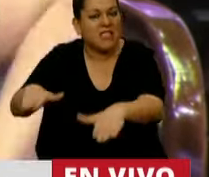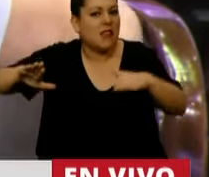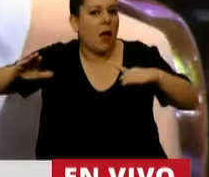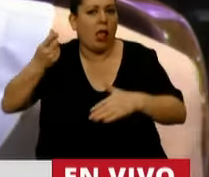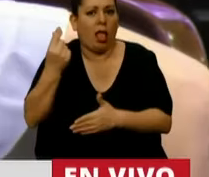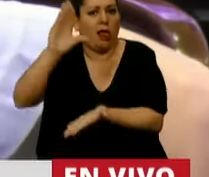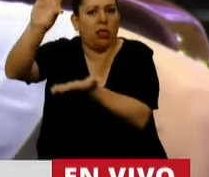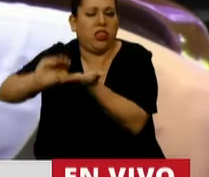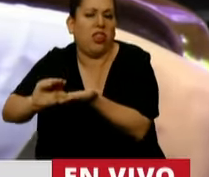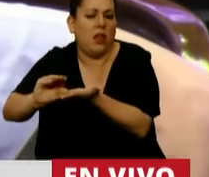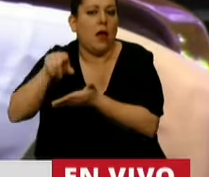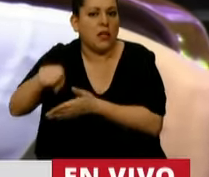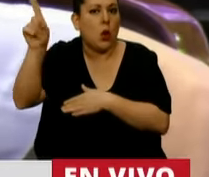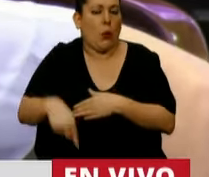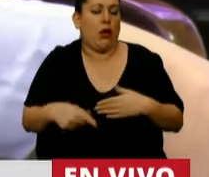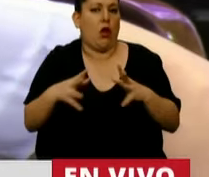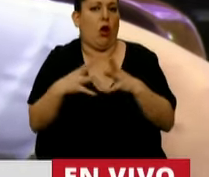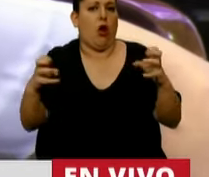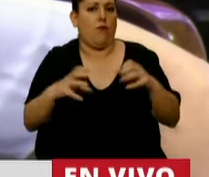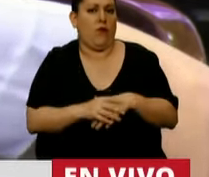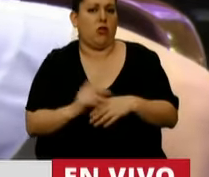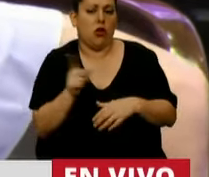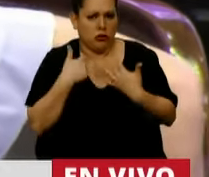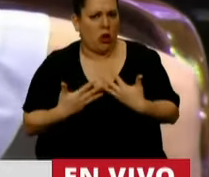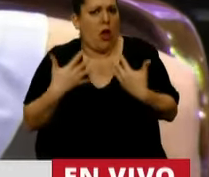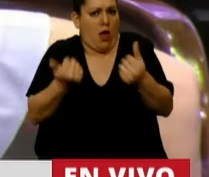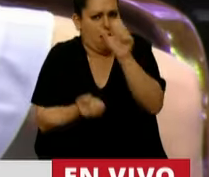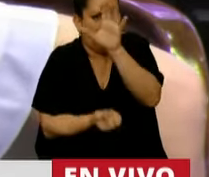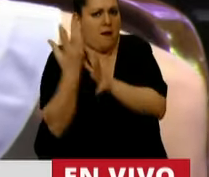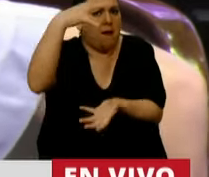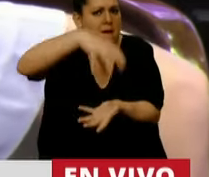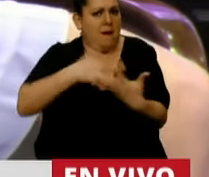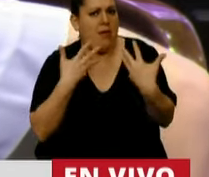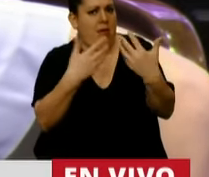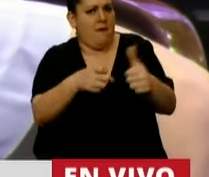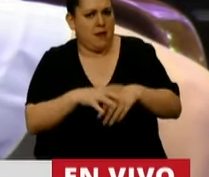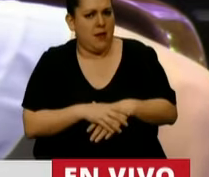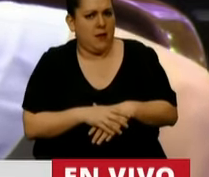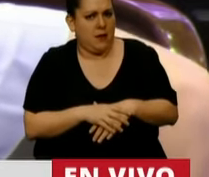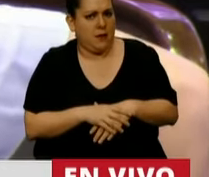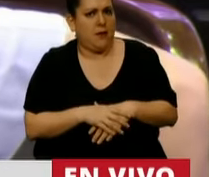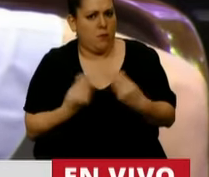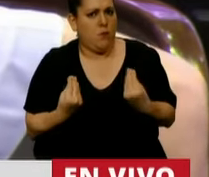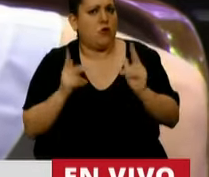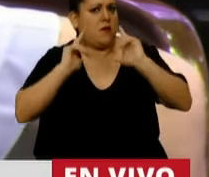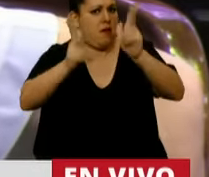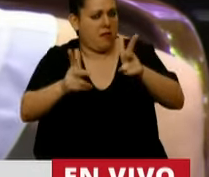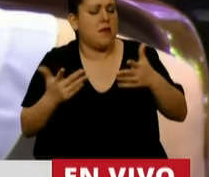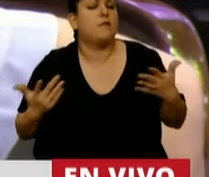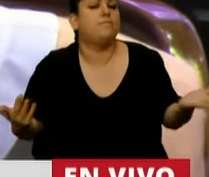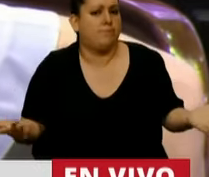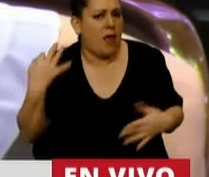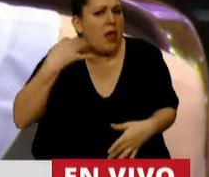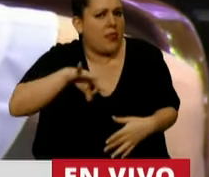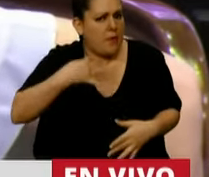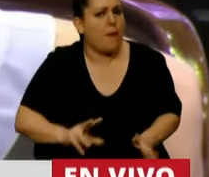un conflicto en la Defensoría que creamos con enorme esfuerzo. Renunció un defensor adjunto porque dijo, tenemos que